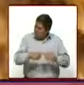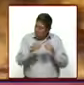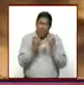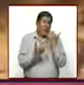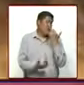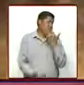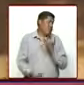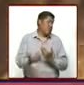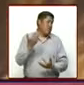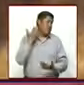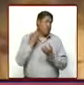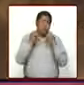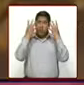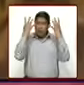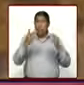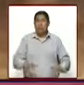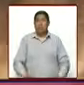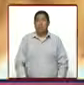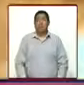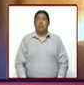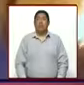los territorios.